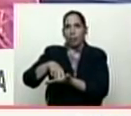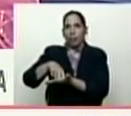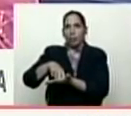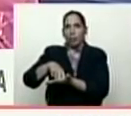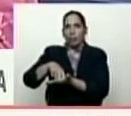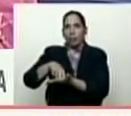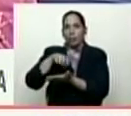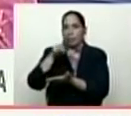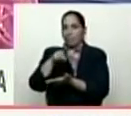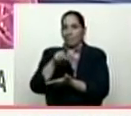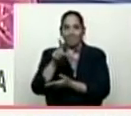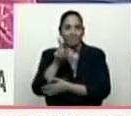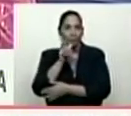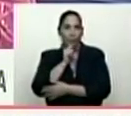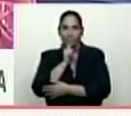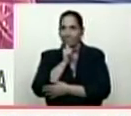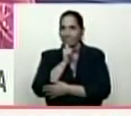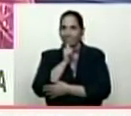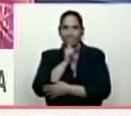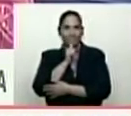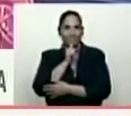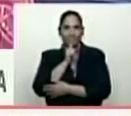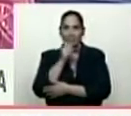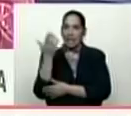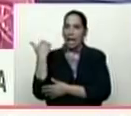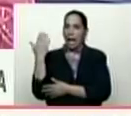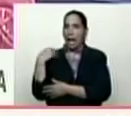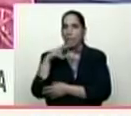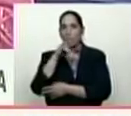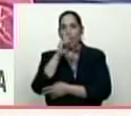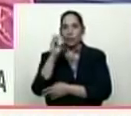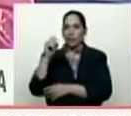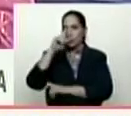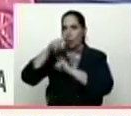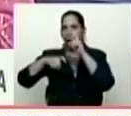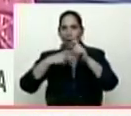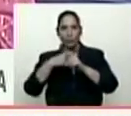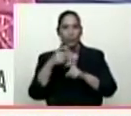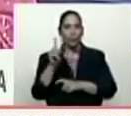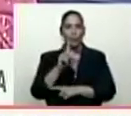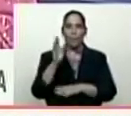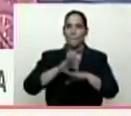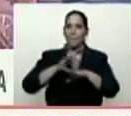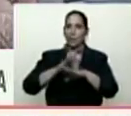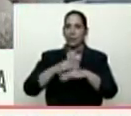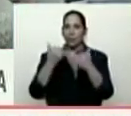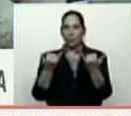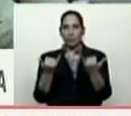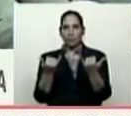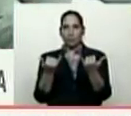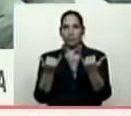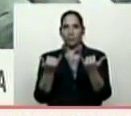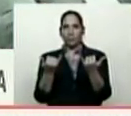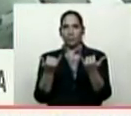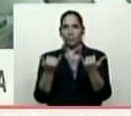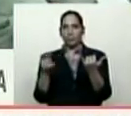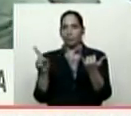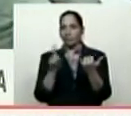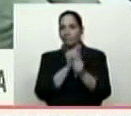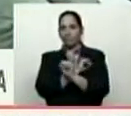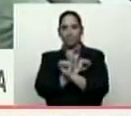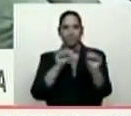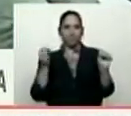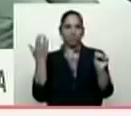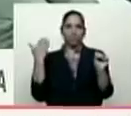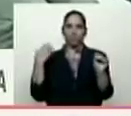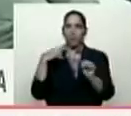Esa no existe. No existió hace 200 años y no va a existir ahora. No existió hace